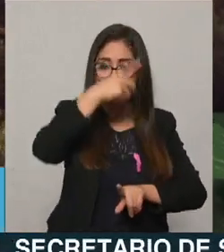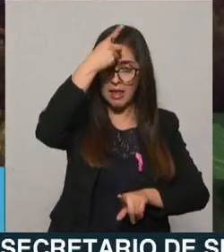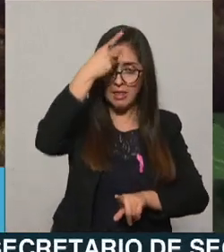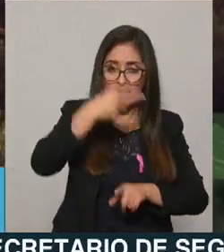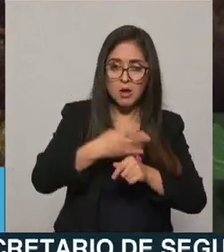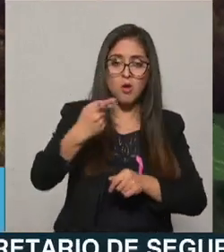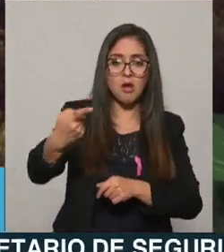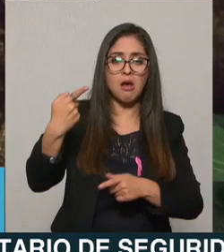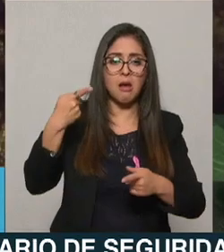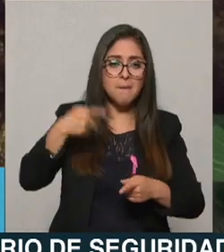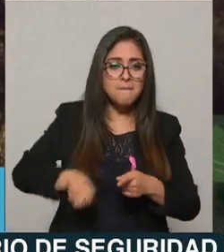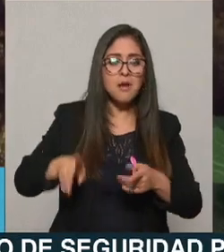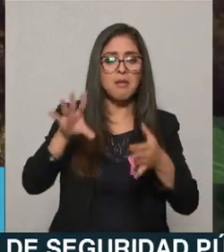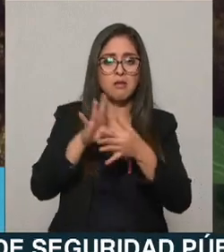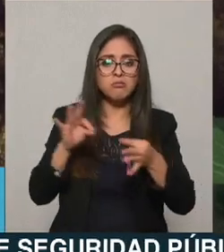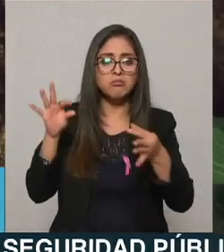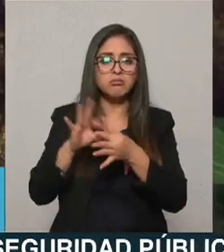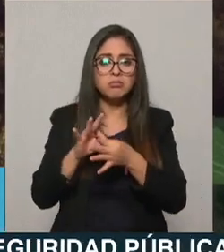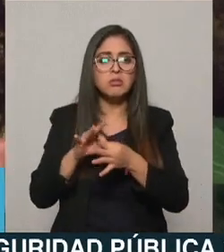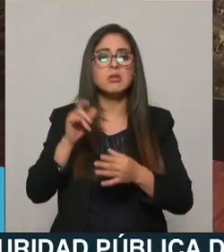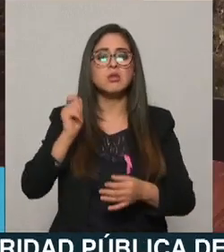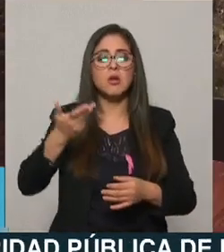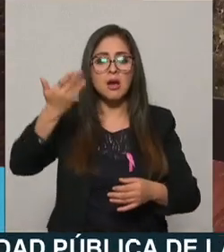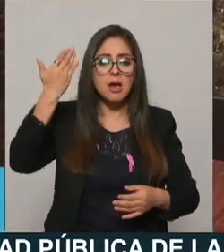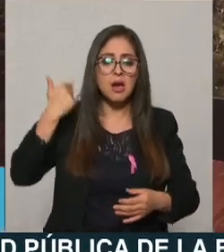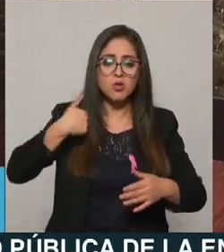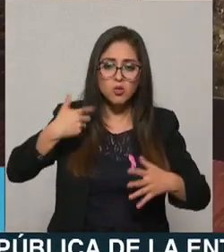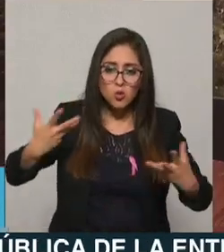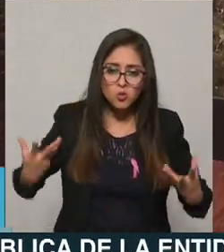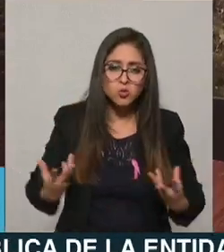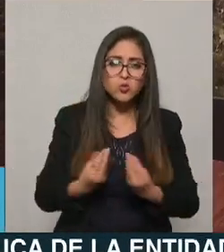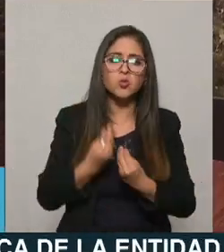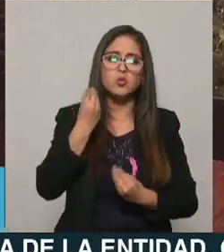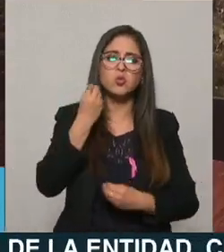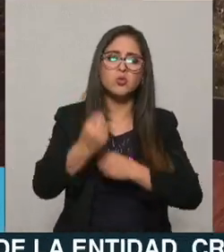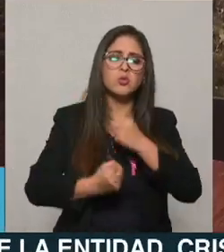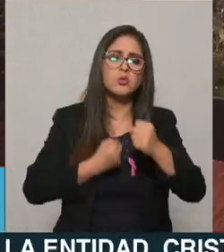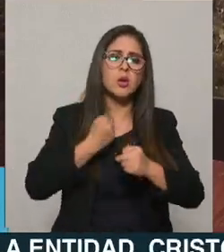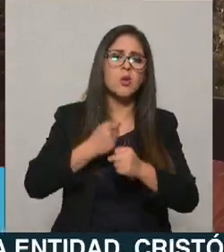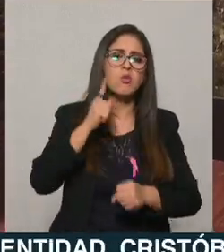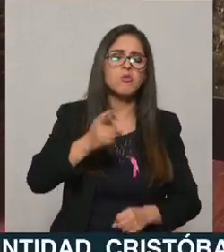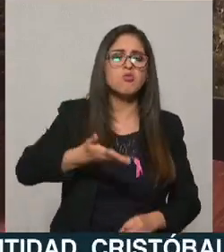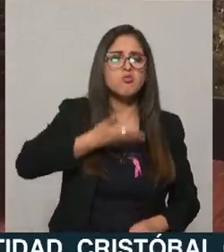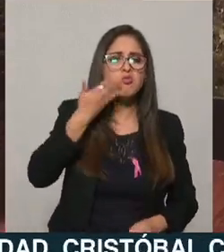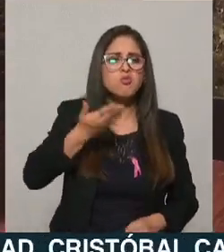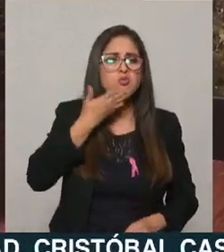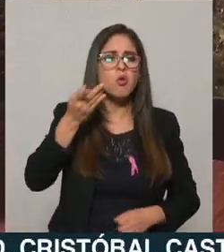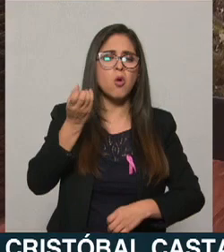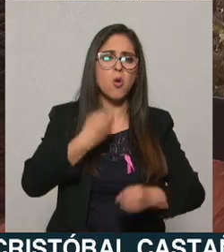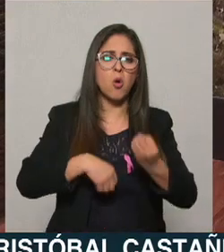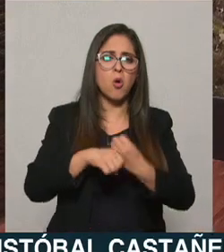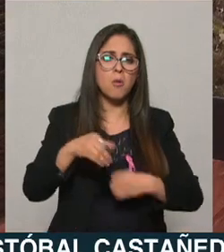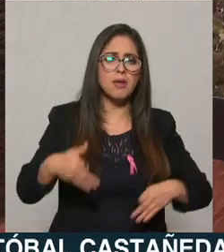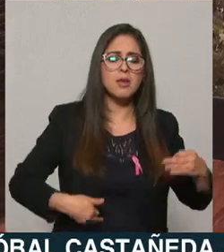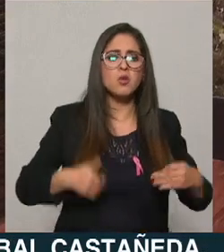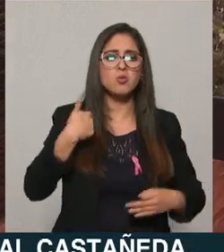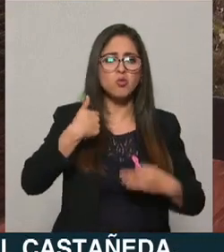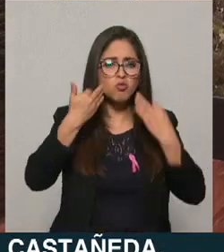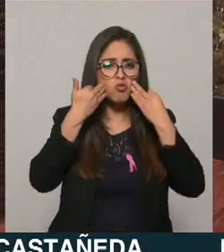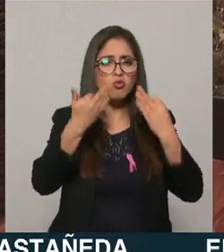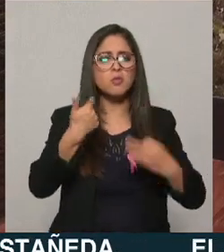dar indicaciones. Y claro, como yo nací en esto, claro, yo nací en los teatros, yo vi a mis papás